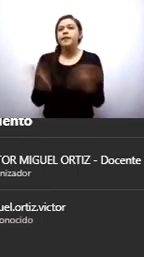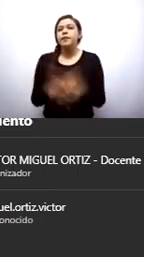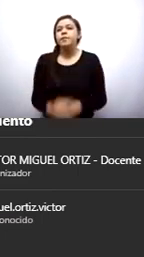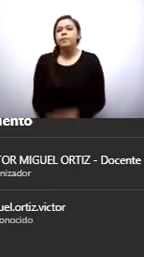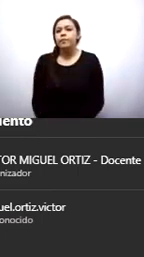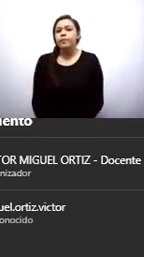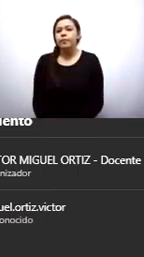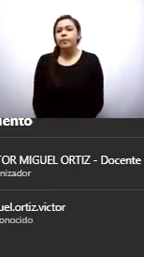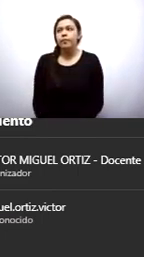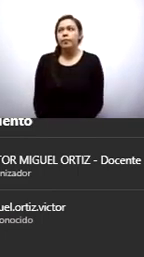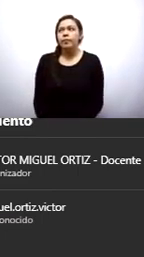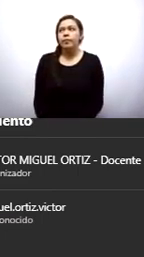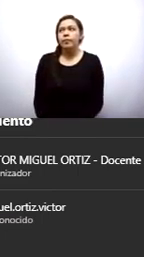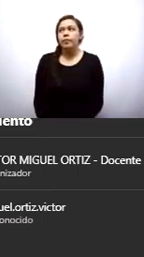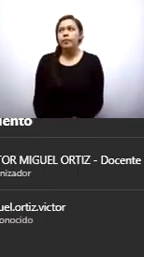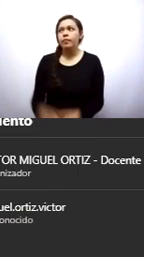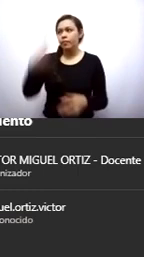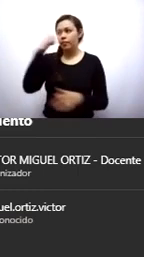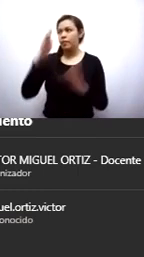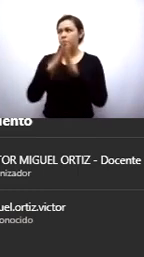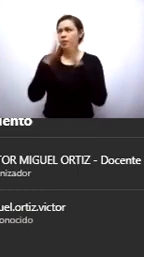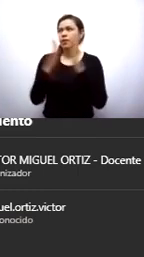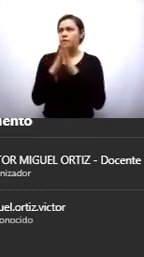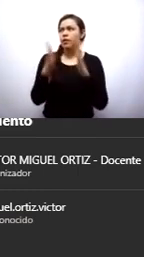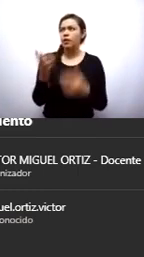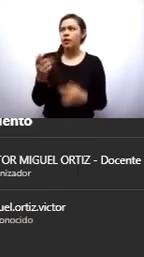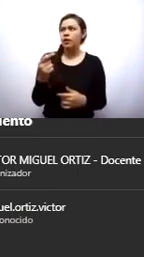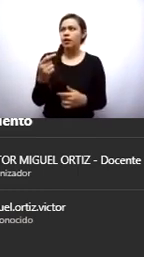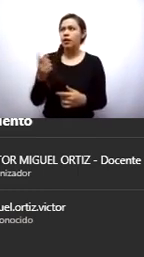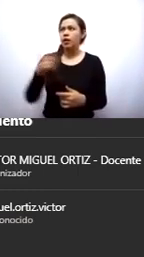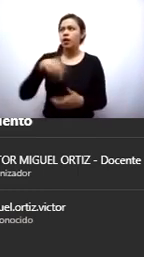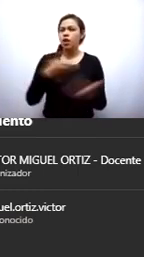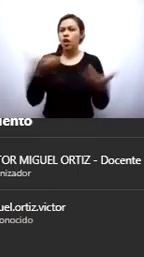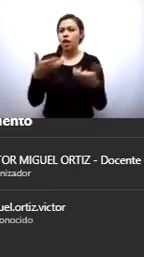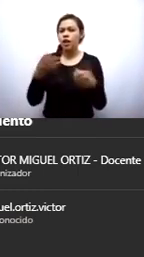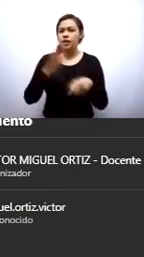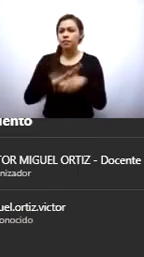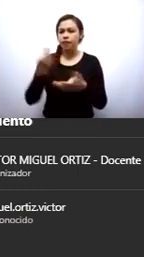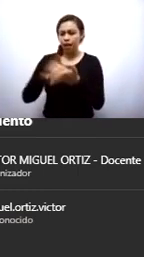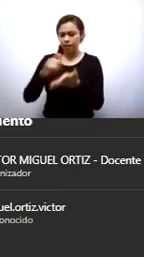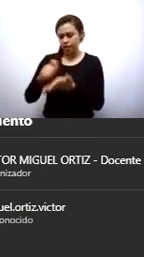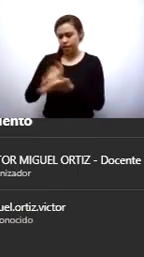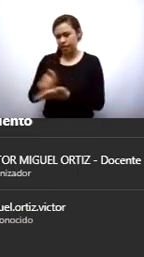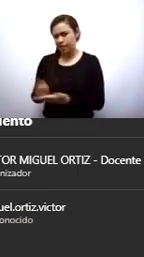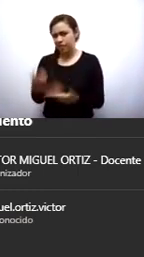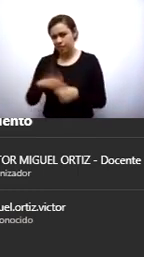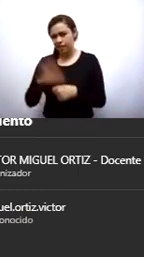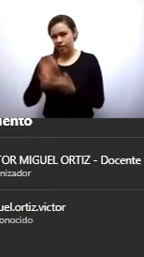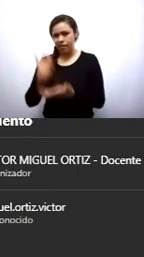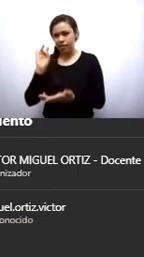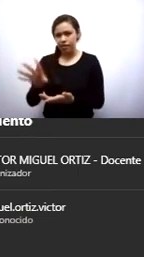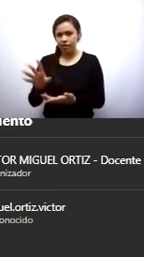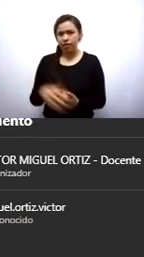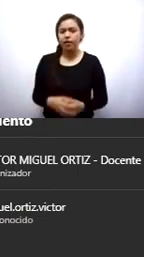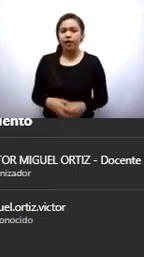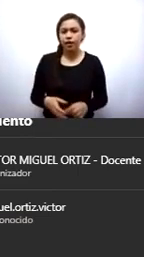discretos para poder participar, y pues bueno, lo hacen más de manera escrita. Entonces también aquí ya vemos